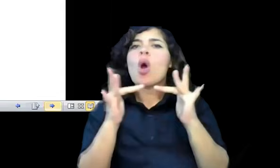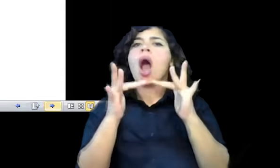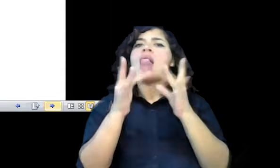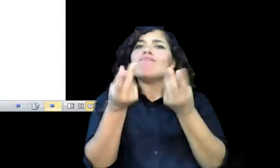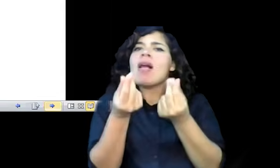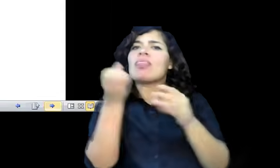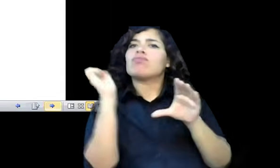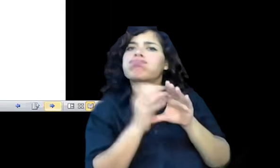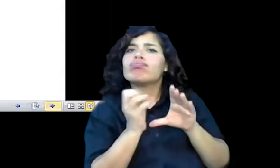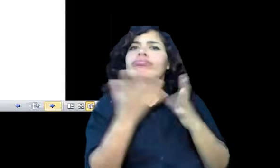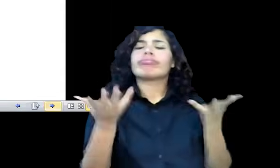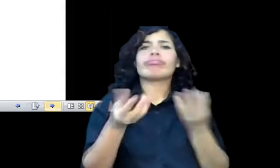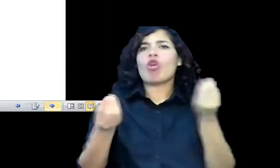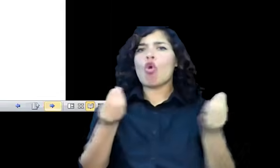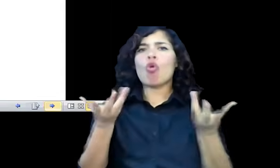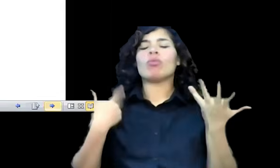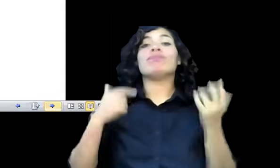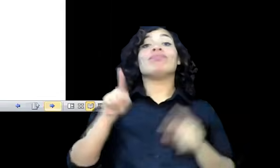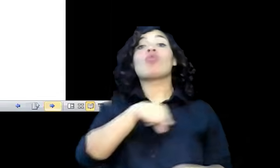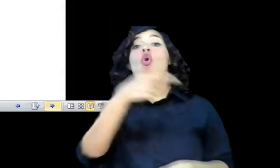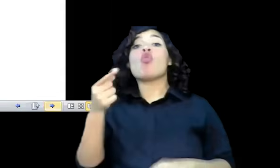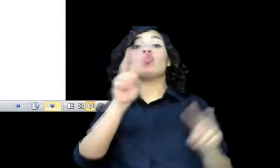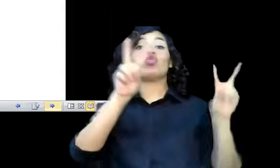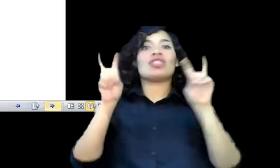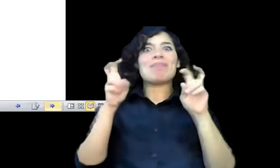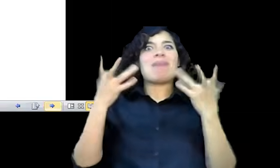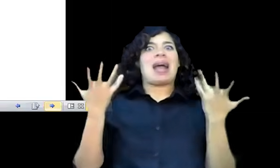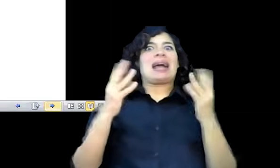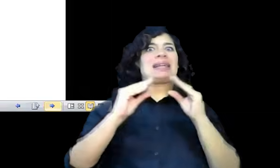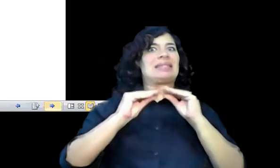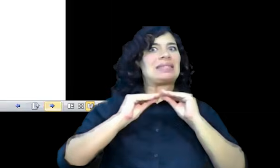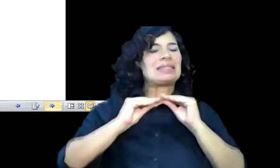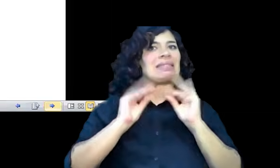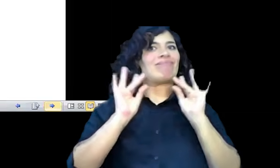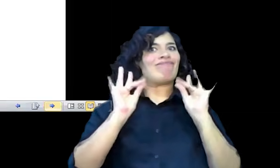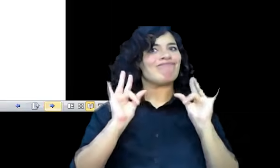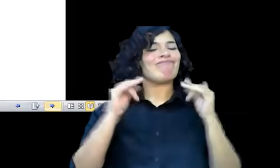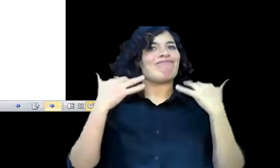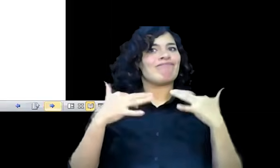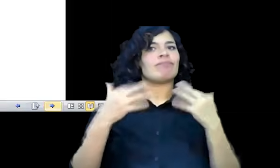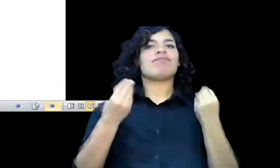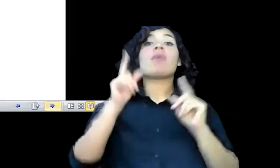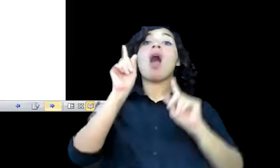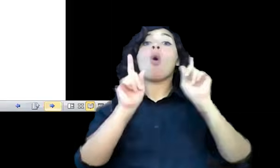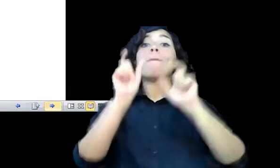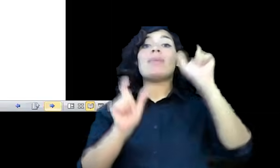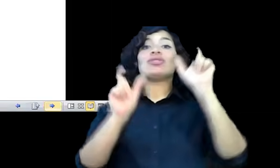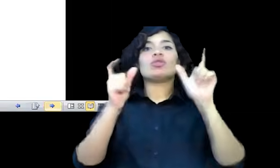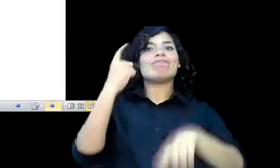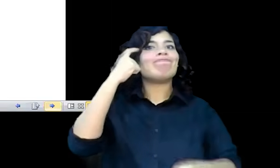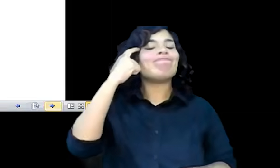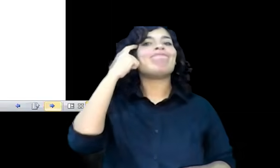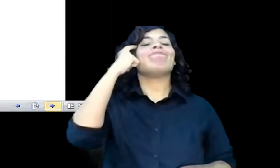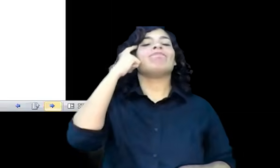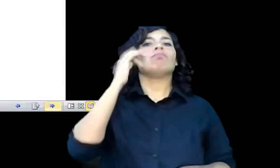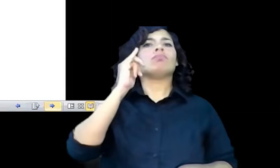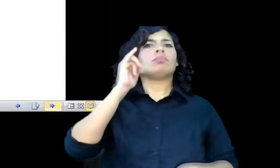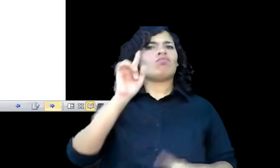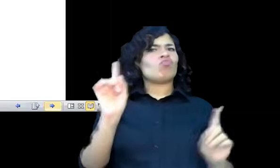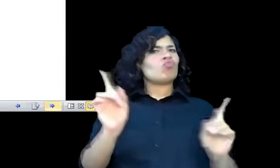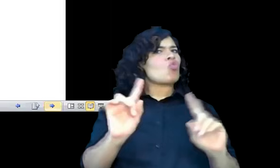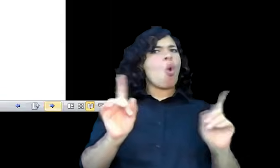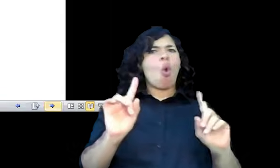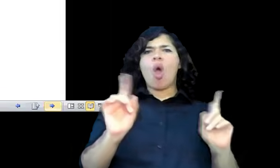Otra cuestión conflictiva era aquellos que pensaban, que consideraban que no eran